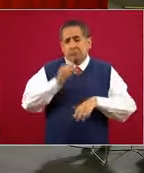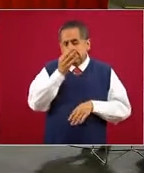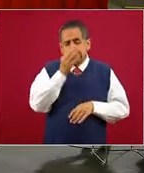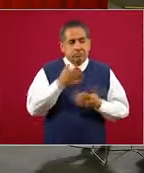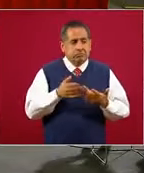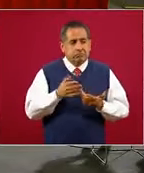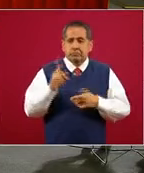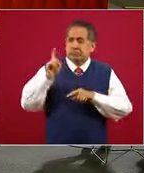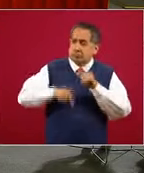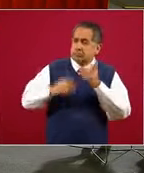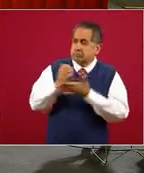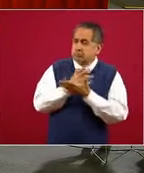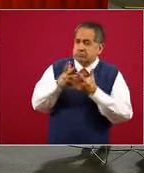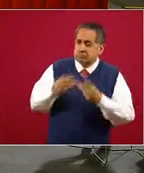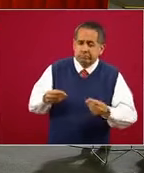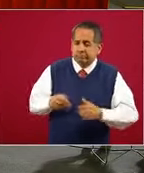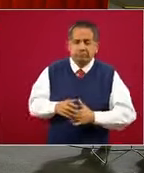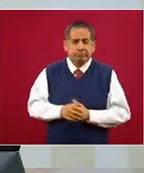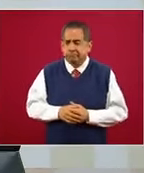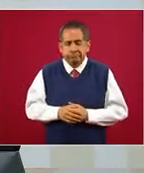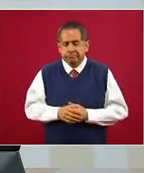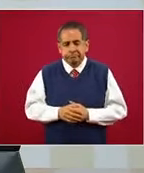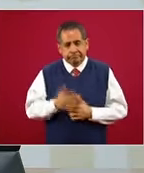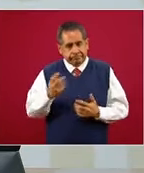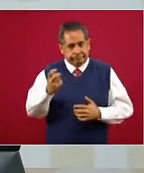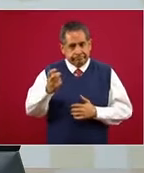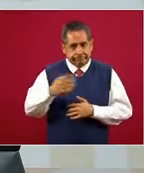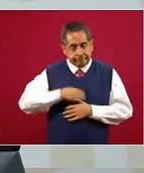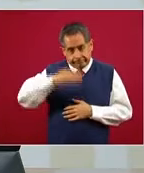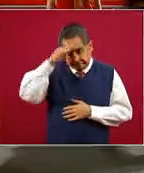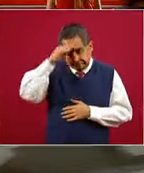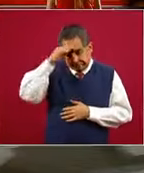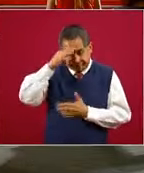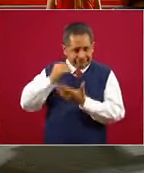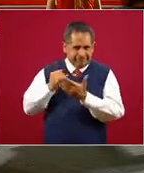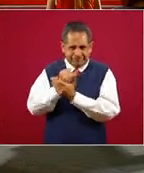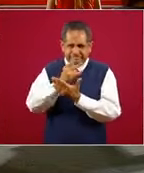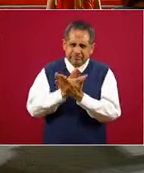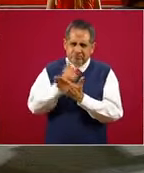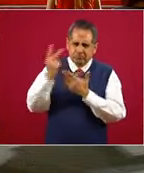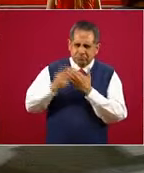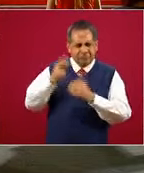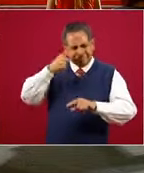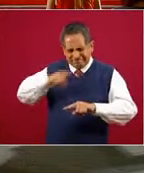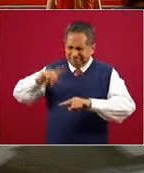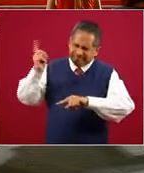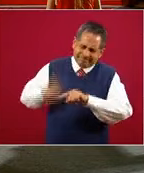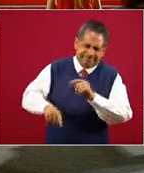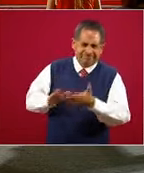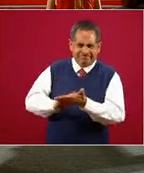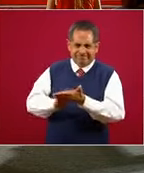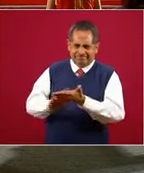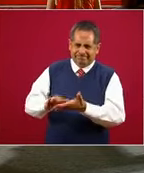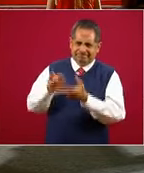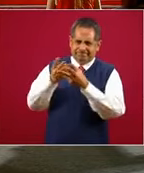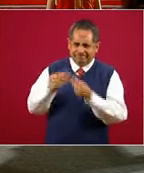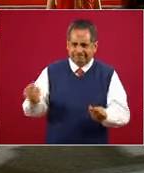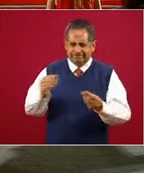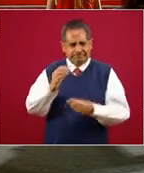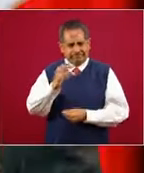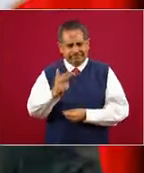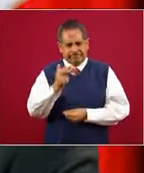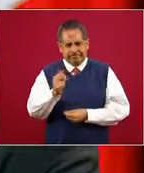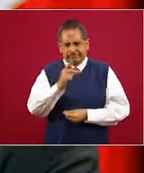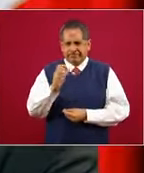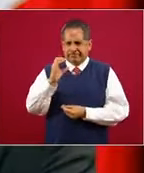y nunca íbamos a lograr el propósito de la eliminación. Decidimos emprender un programa de eliminación porque hoy tenemos la posibilidad